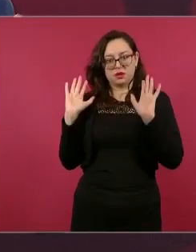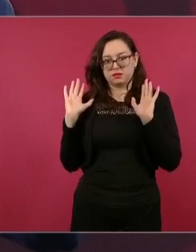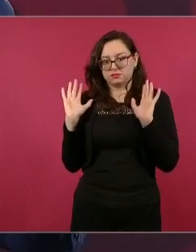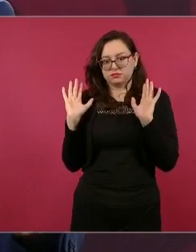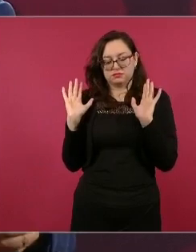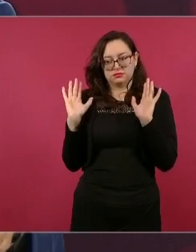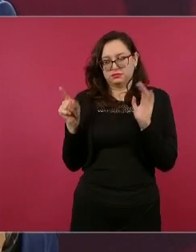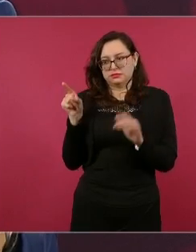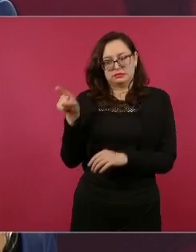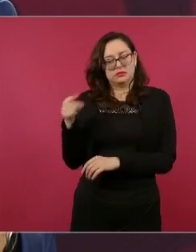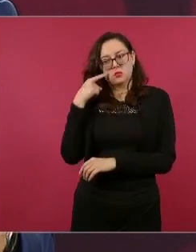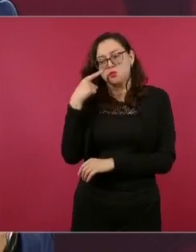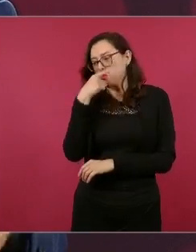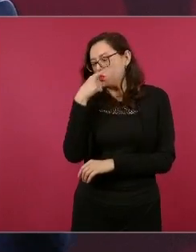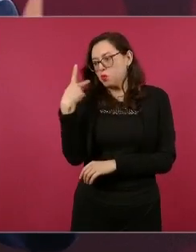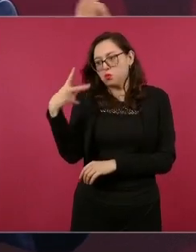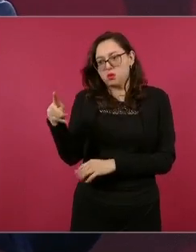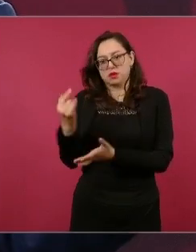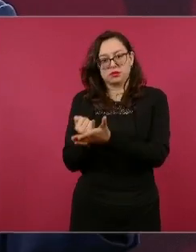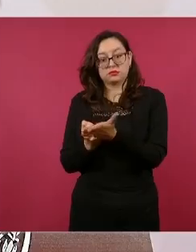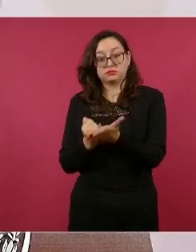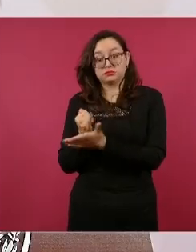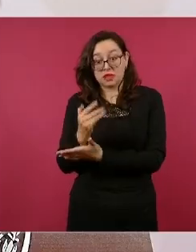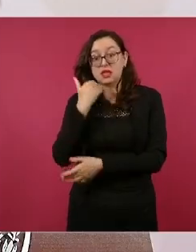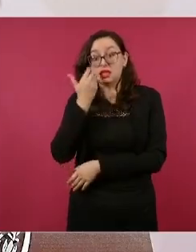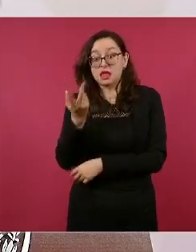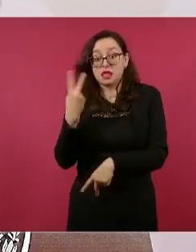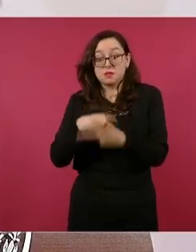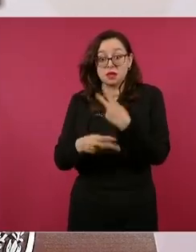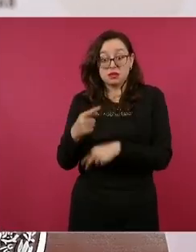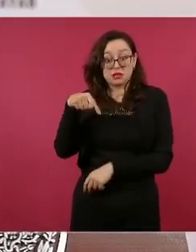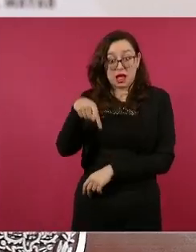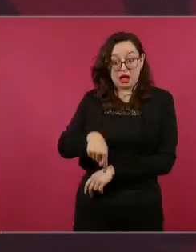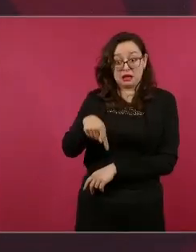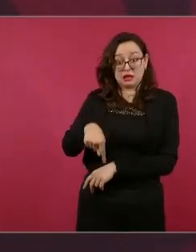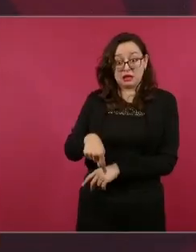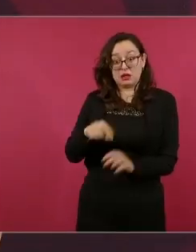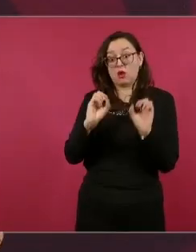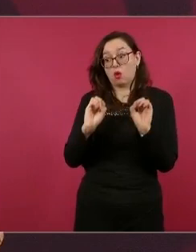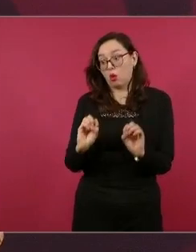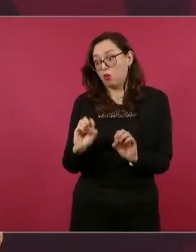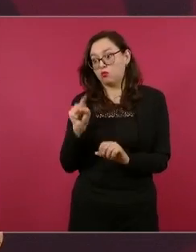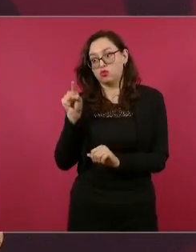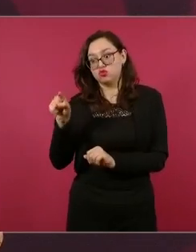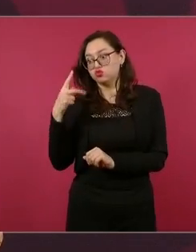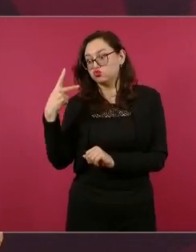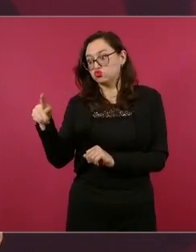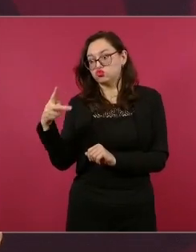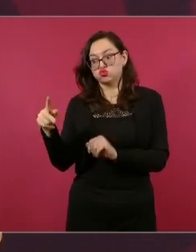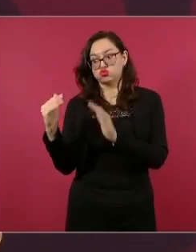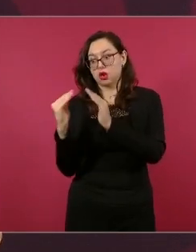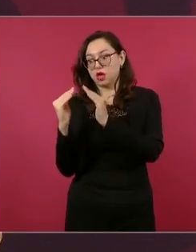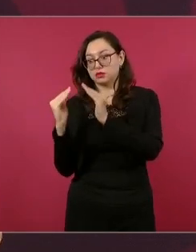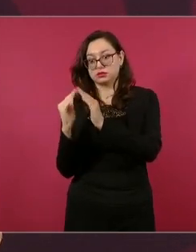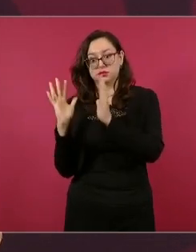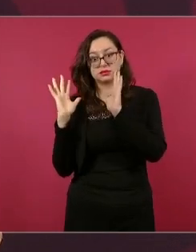con ustedes, aquí si lo desea, o en su casa